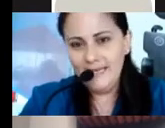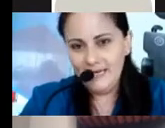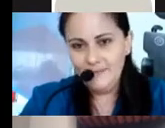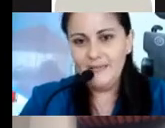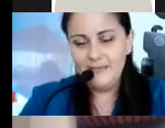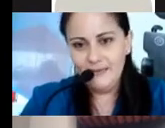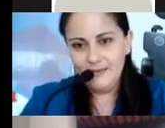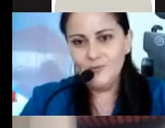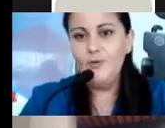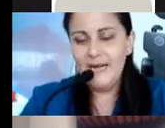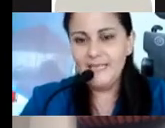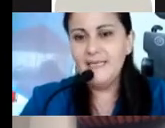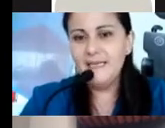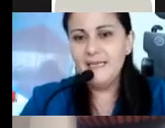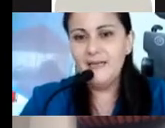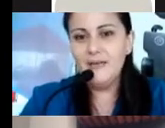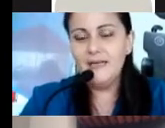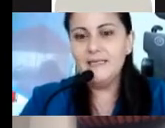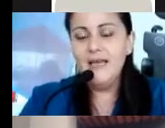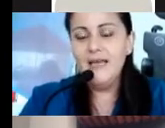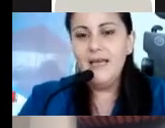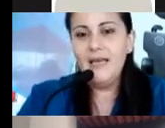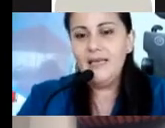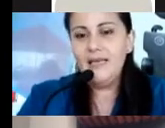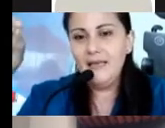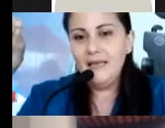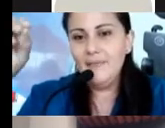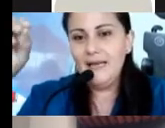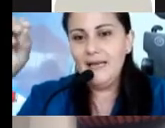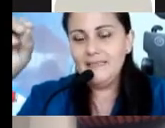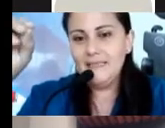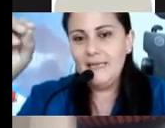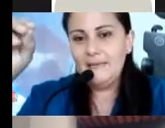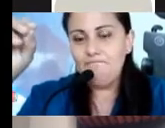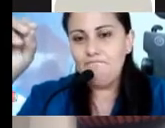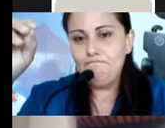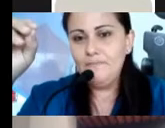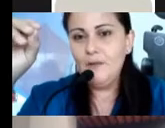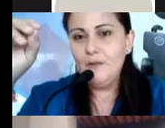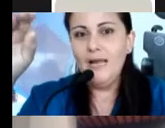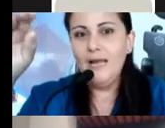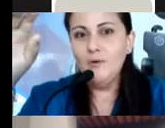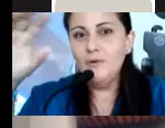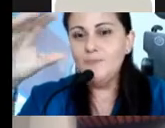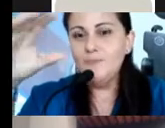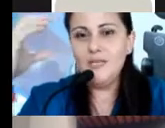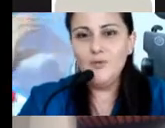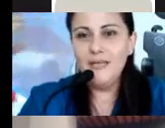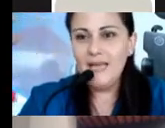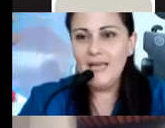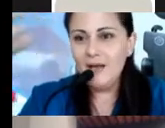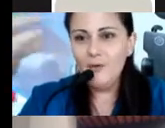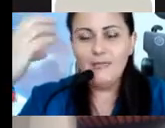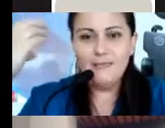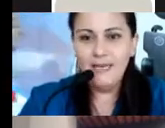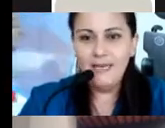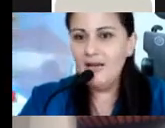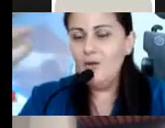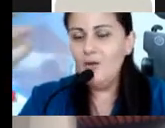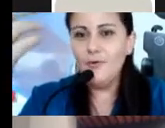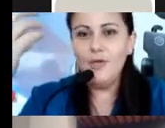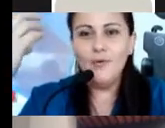espuma, ligeramente bascular la silla de ruedas y además, ojalá en un espacio